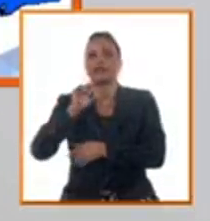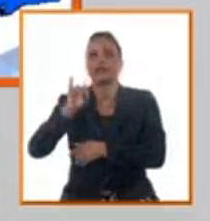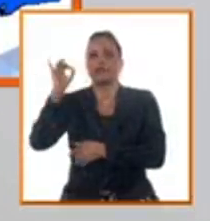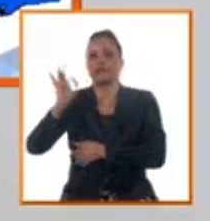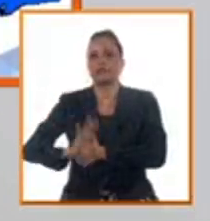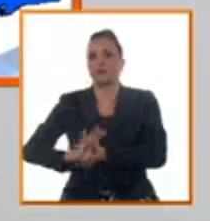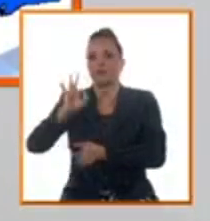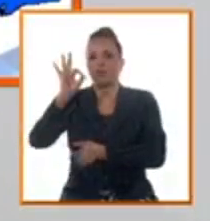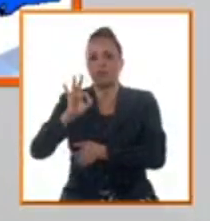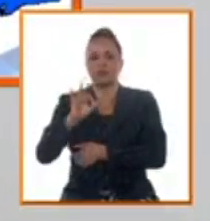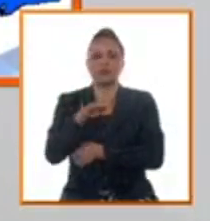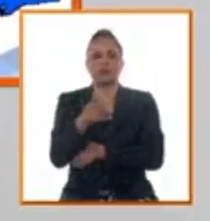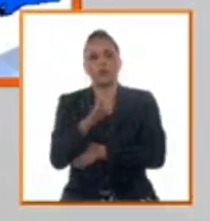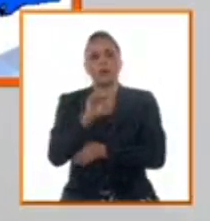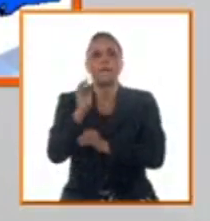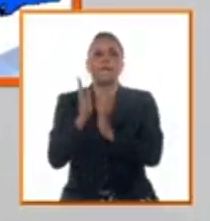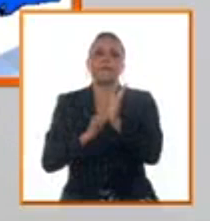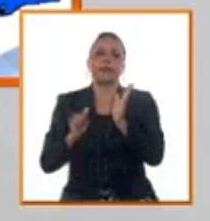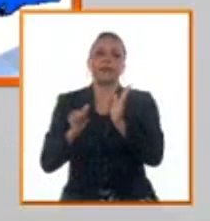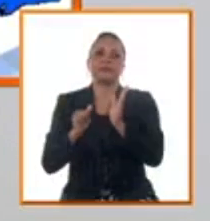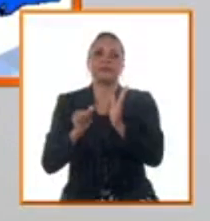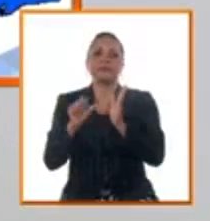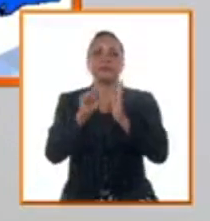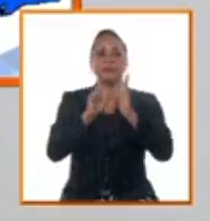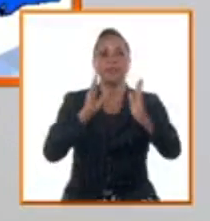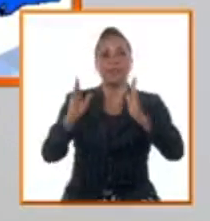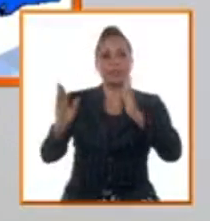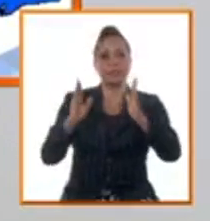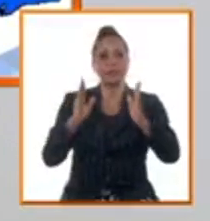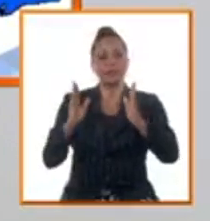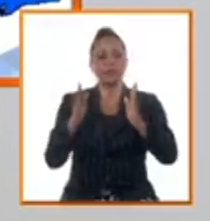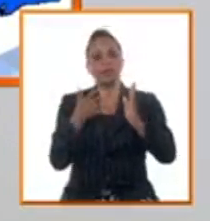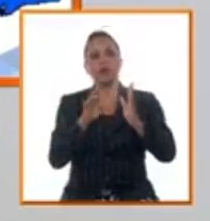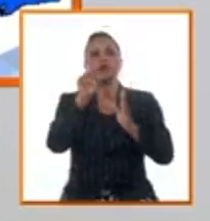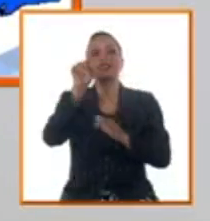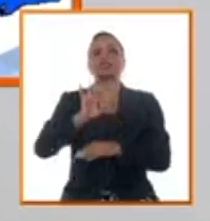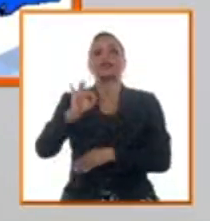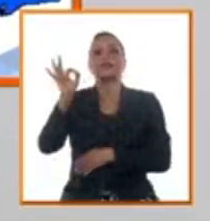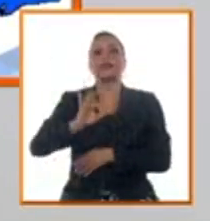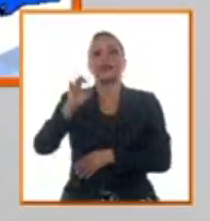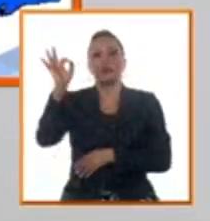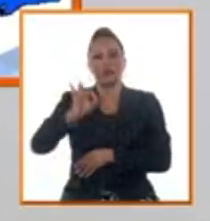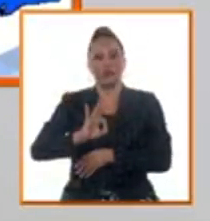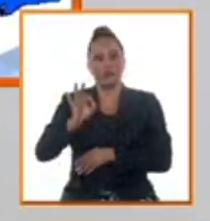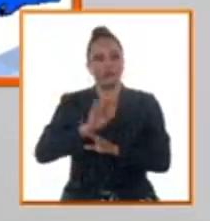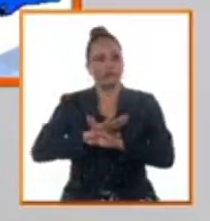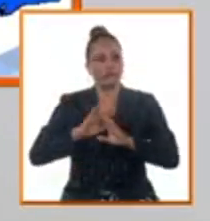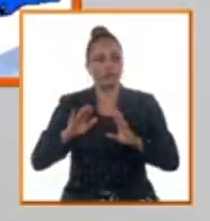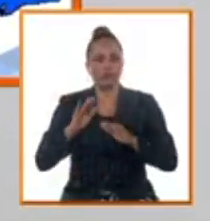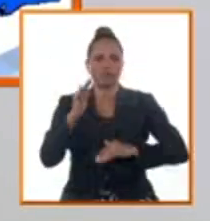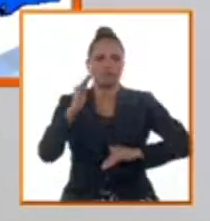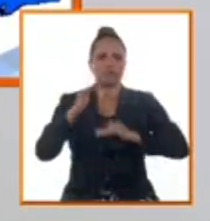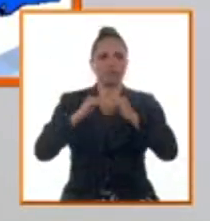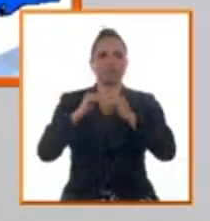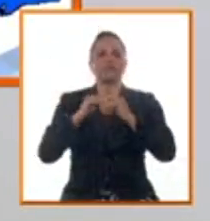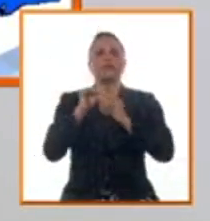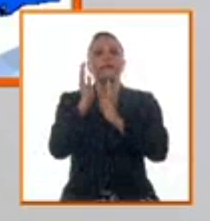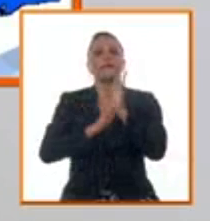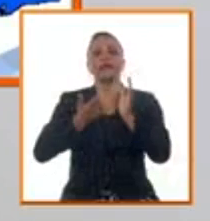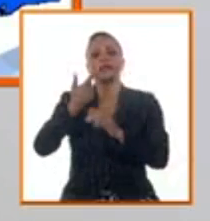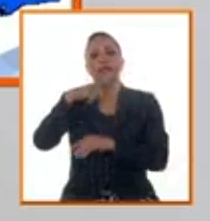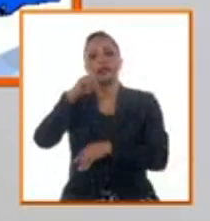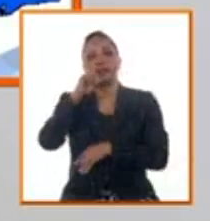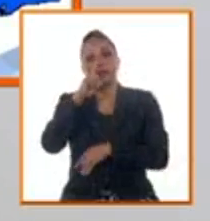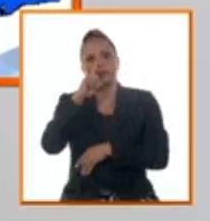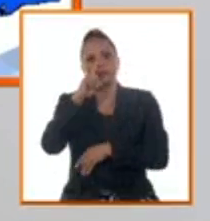lluvia promedio del mes. La región del centro ya casi alcanza el 100% también de la lluvia histórica para un mes de junio. Claro, esto